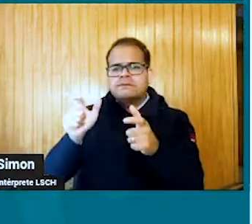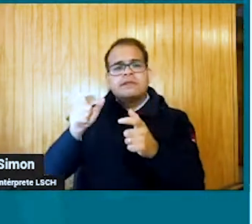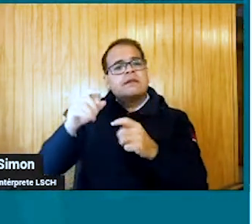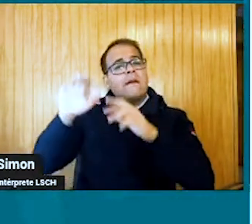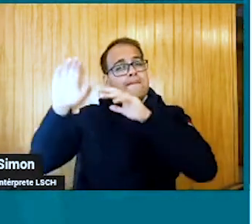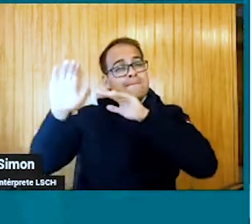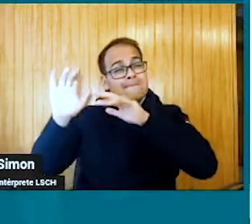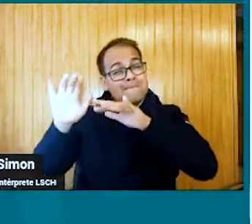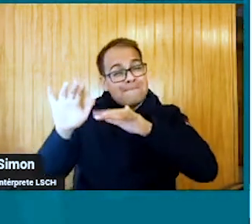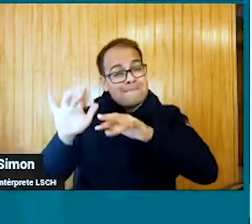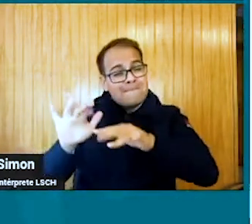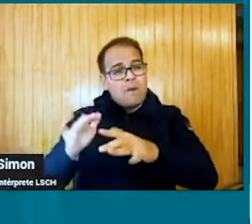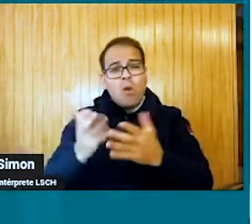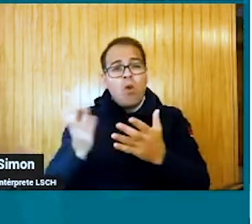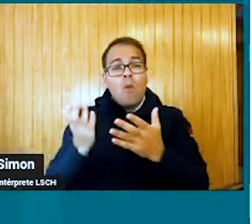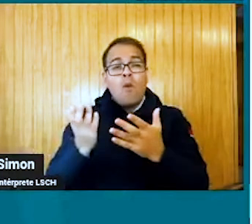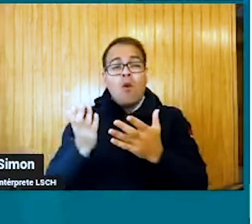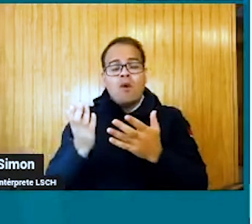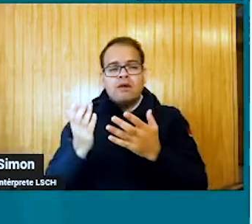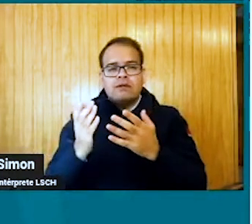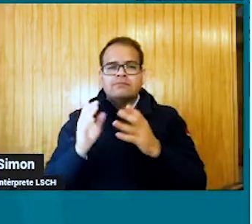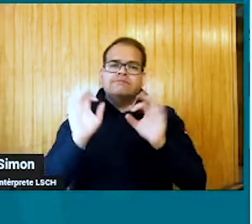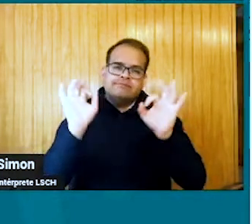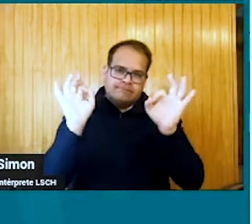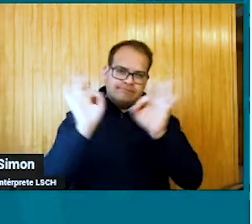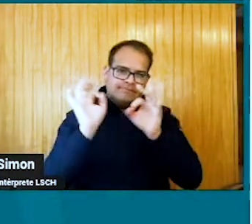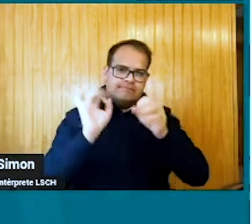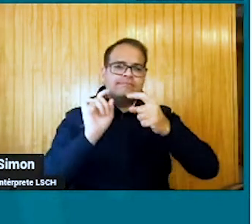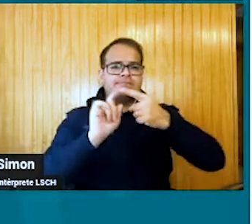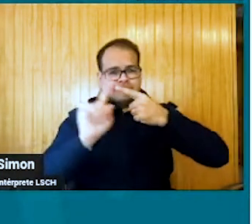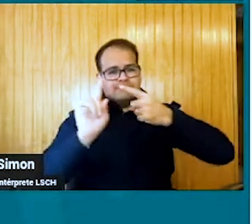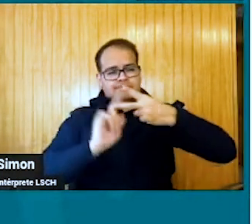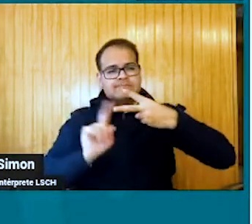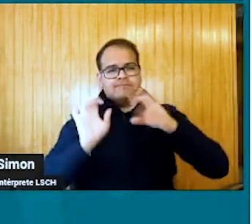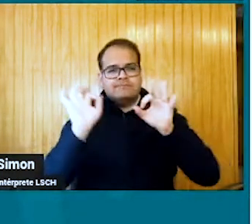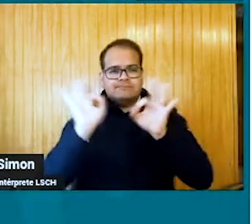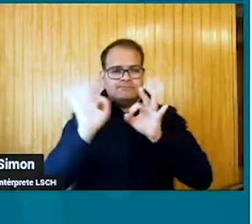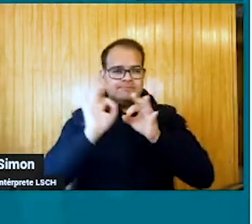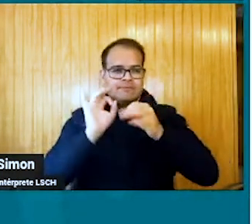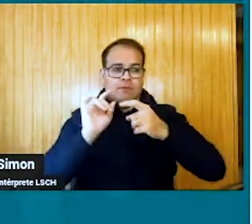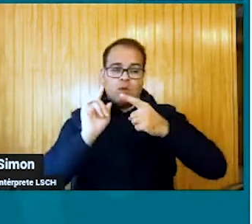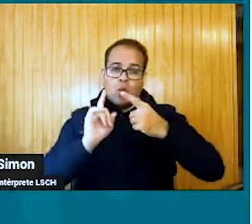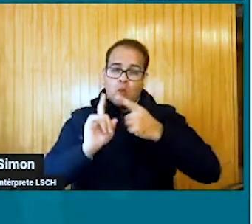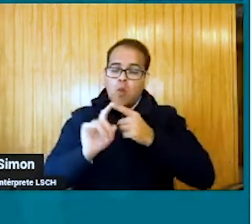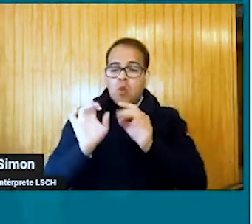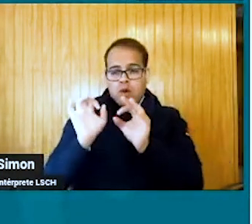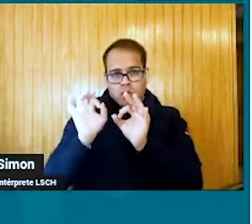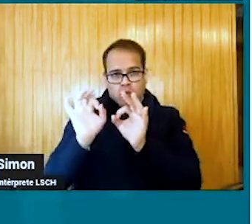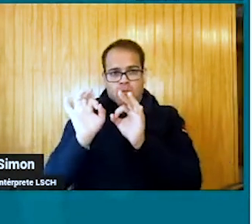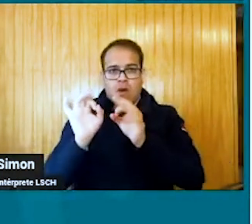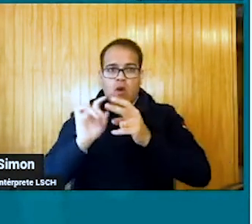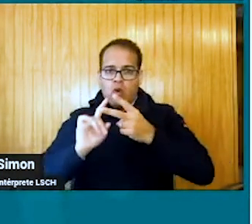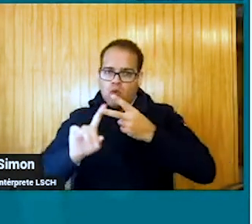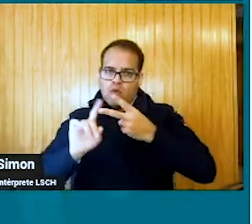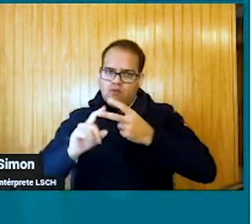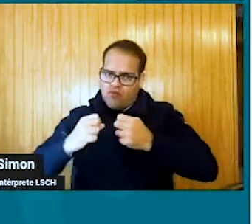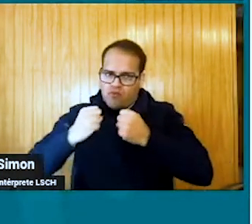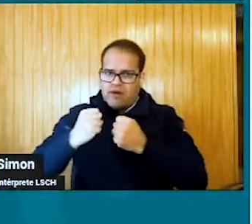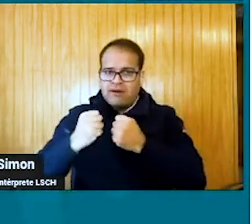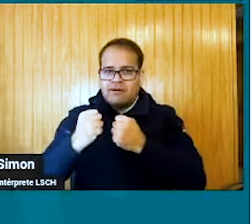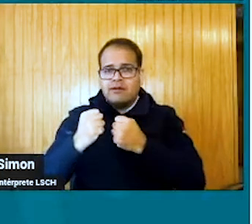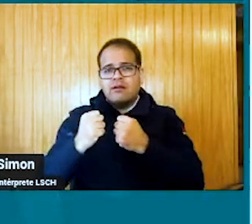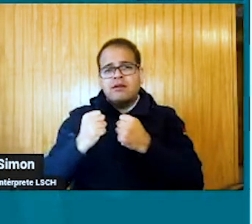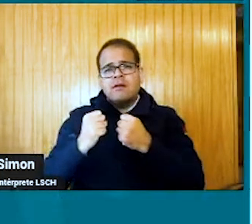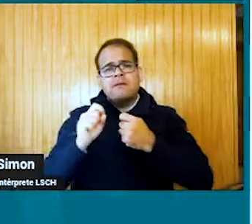Para mitigar la caída de temperatura existen dos tipos de controles, los controles pasivos y los activos. Los pasivos